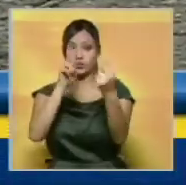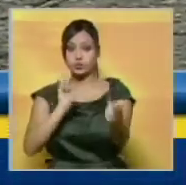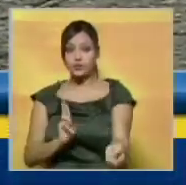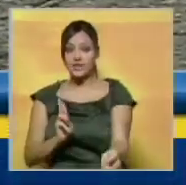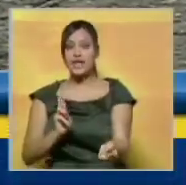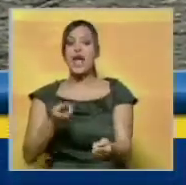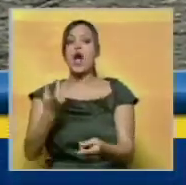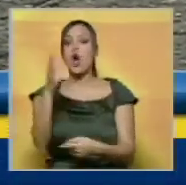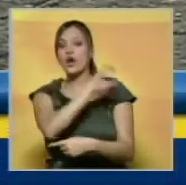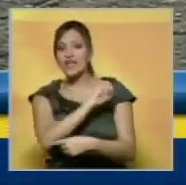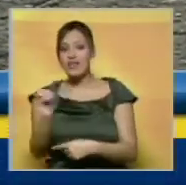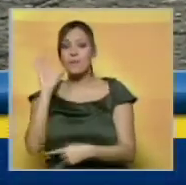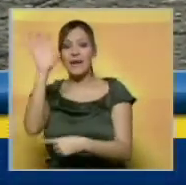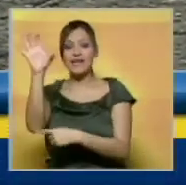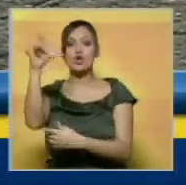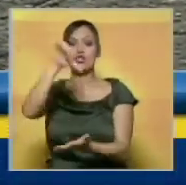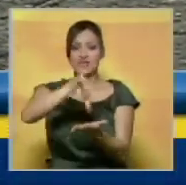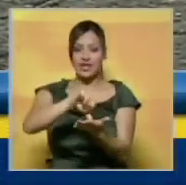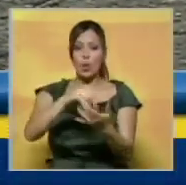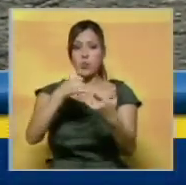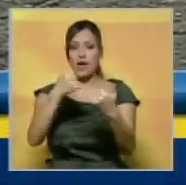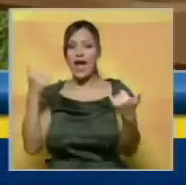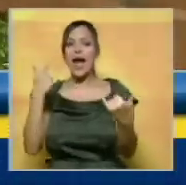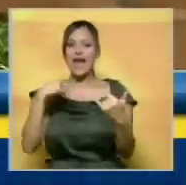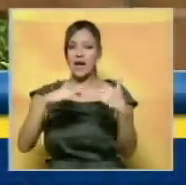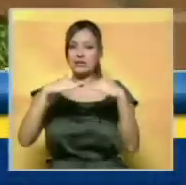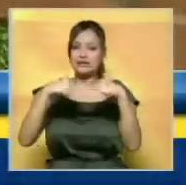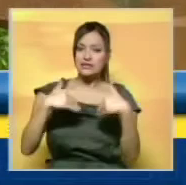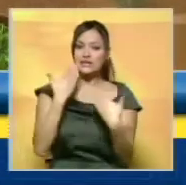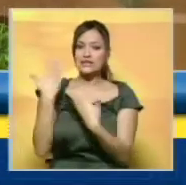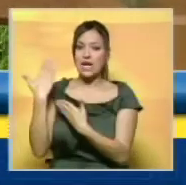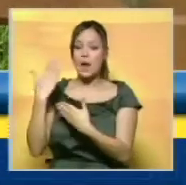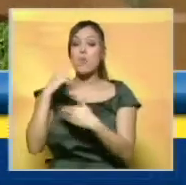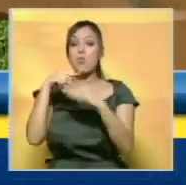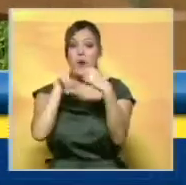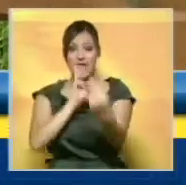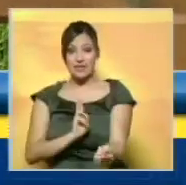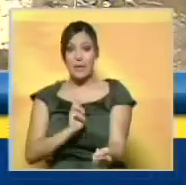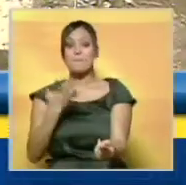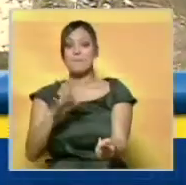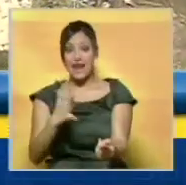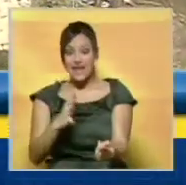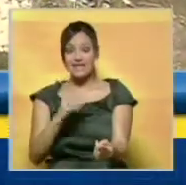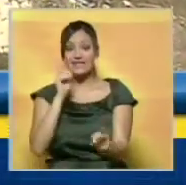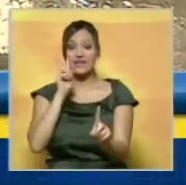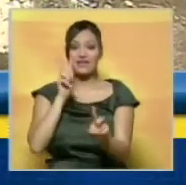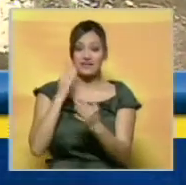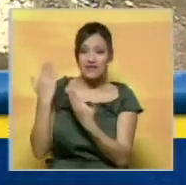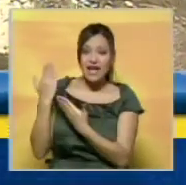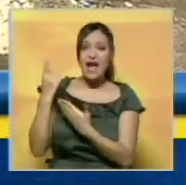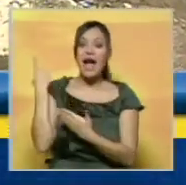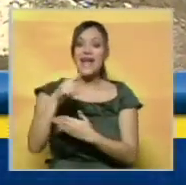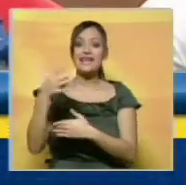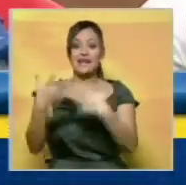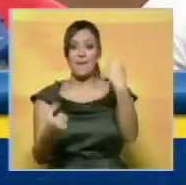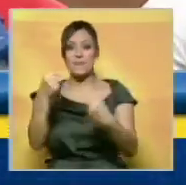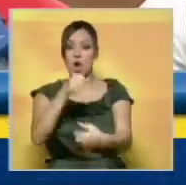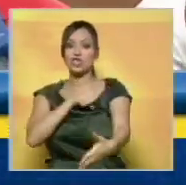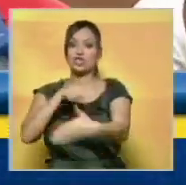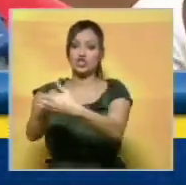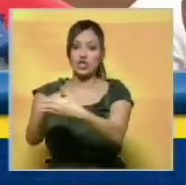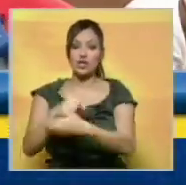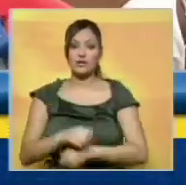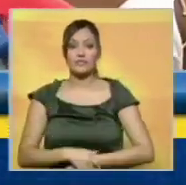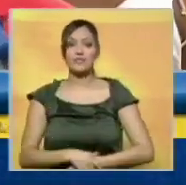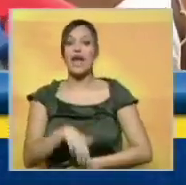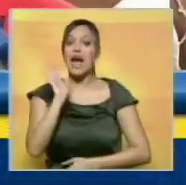con el oriente del país, alertaron sobre una avería ocasionada en el puente luego de presuntamente haber sido impactado por una gandola. Esta parte del